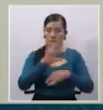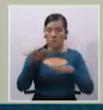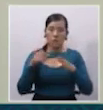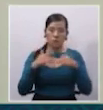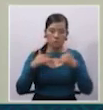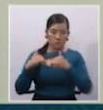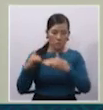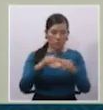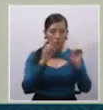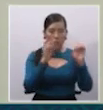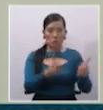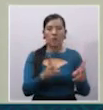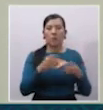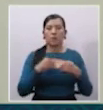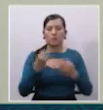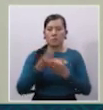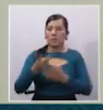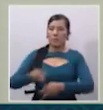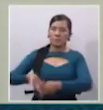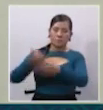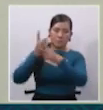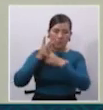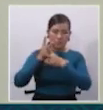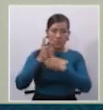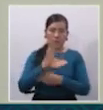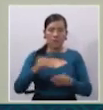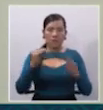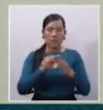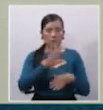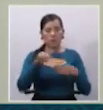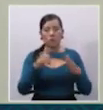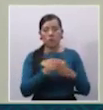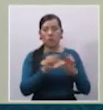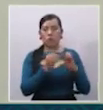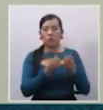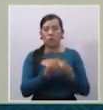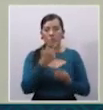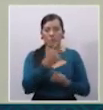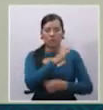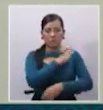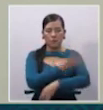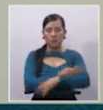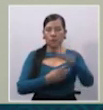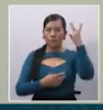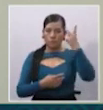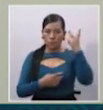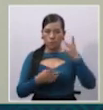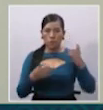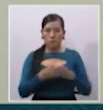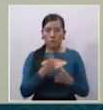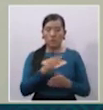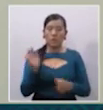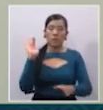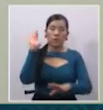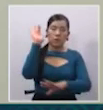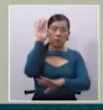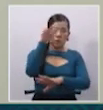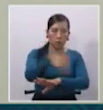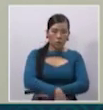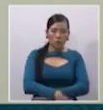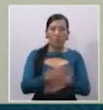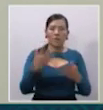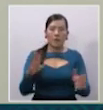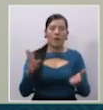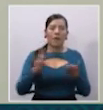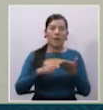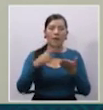este crédito y en la comisión formamos parte las tres fuerzas políticas. Y en horas de la noche hemos logrado aprobar,